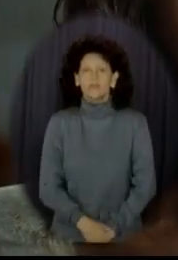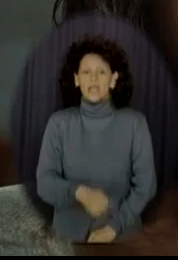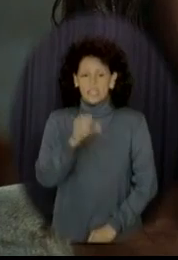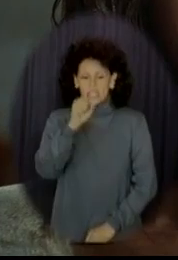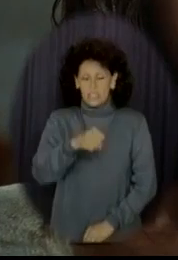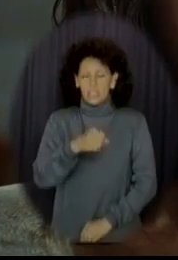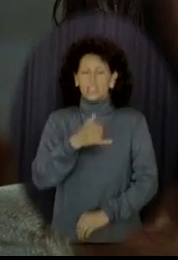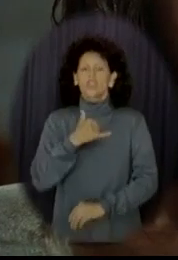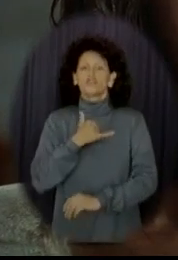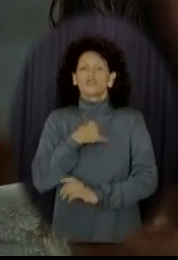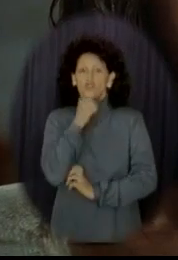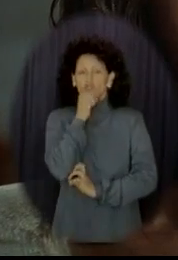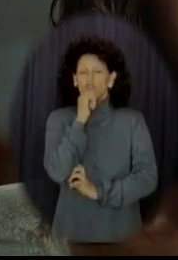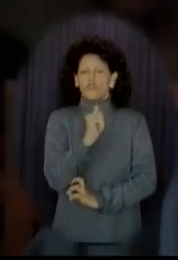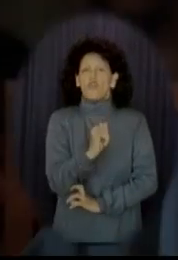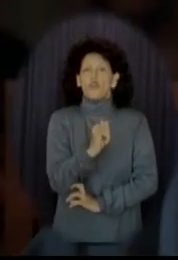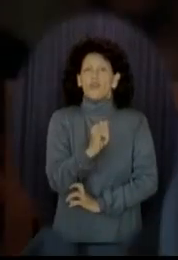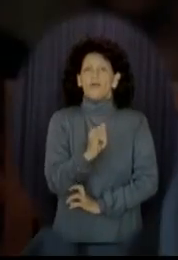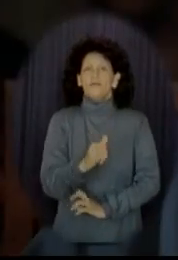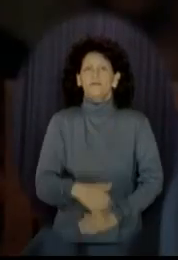Ustedes lo han dicho.